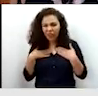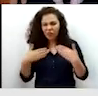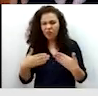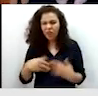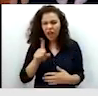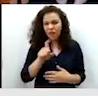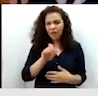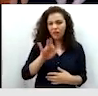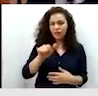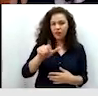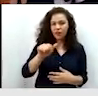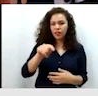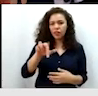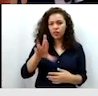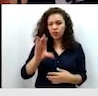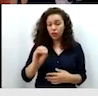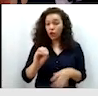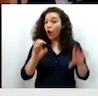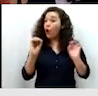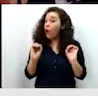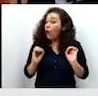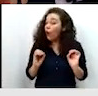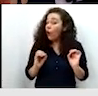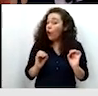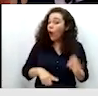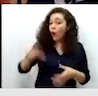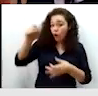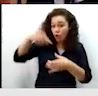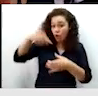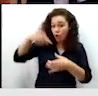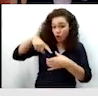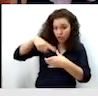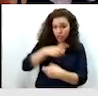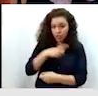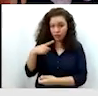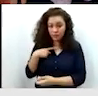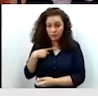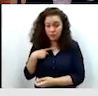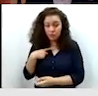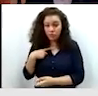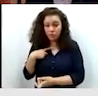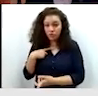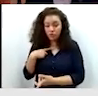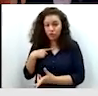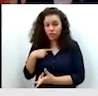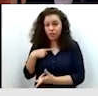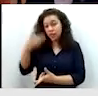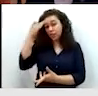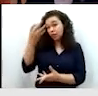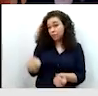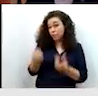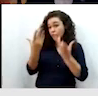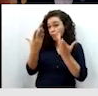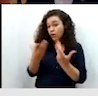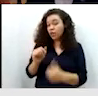filtro o tenemos que ponerle gotitas? ¿Y cuánto tiempo nos puede durar